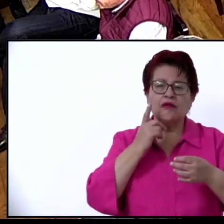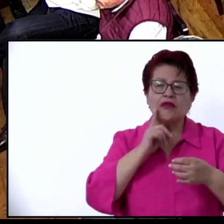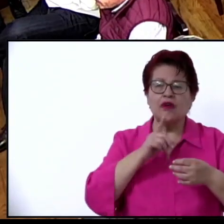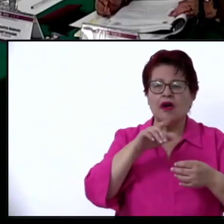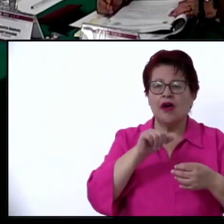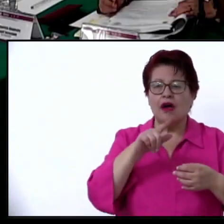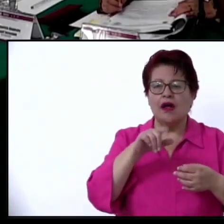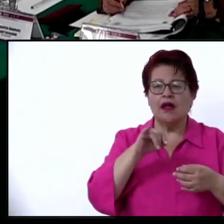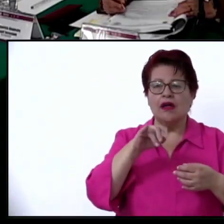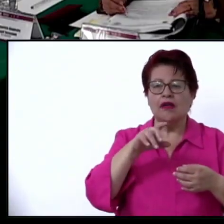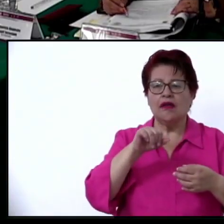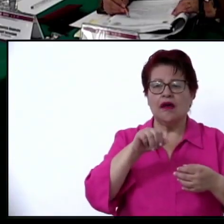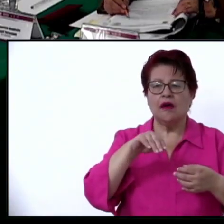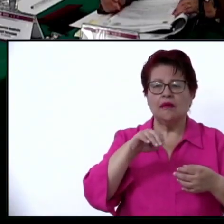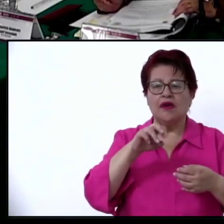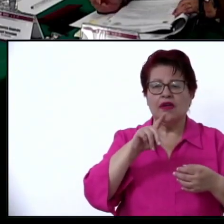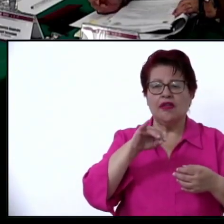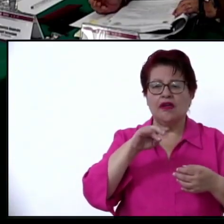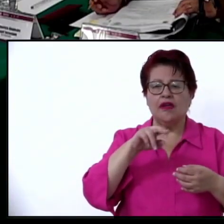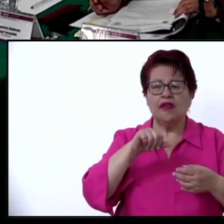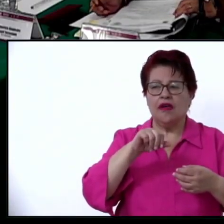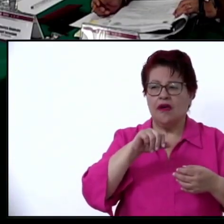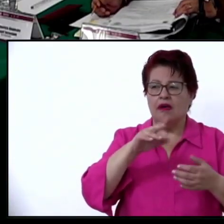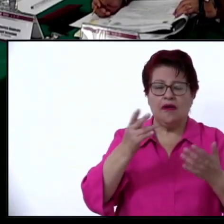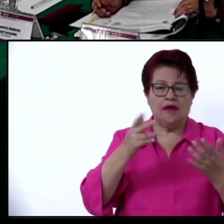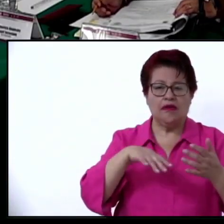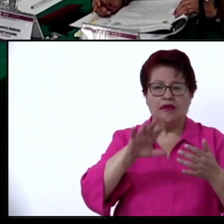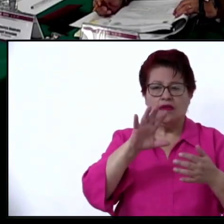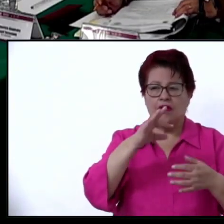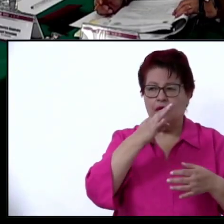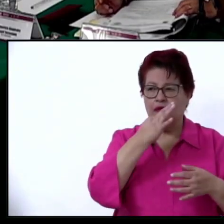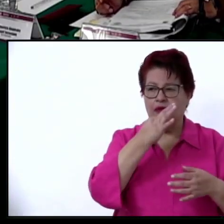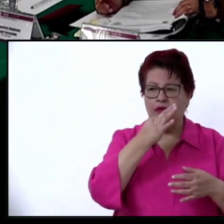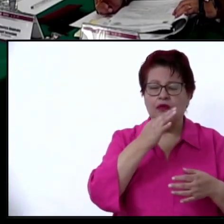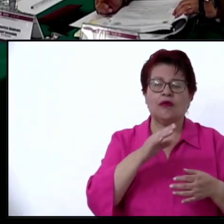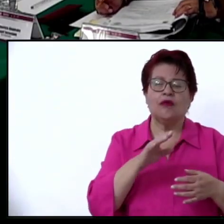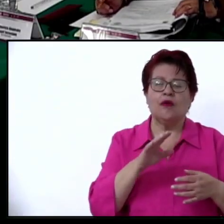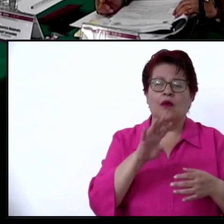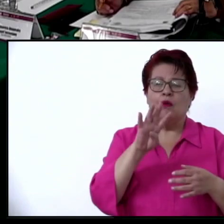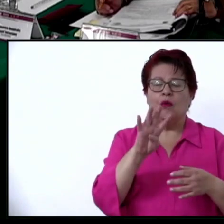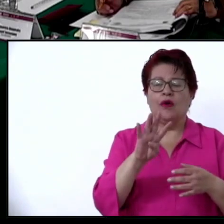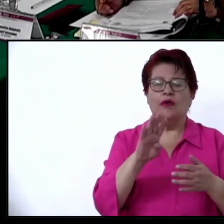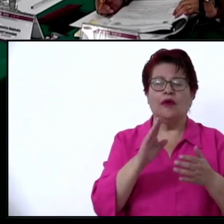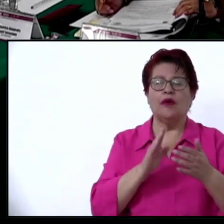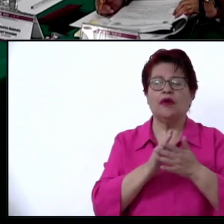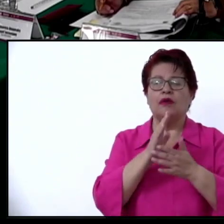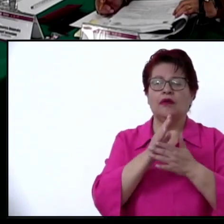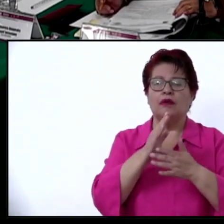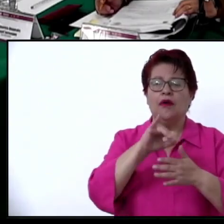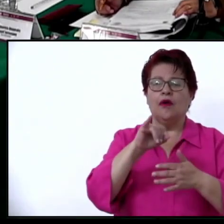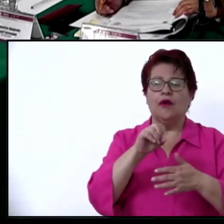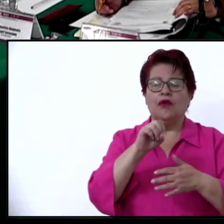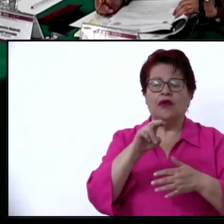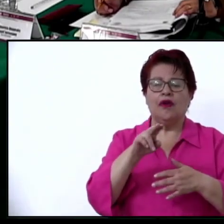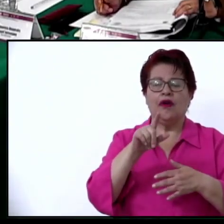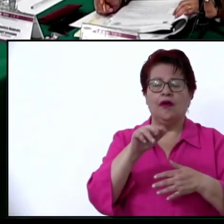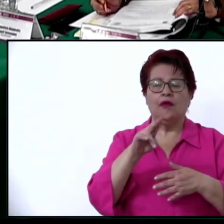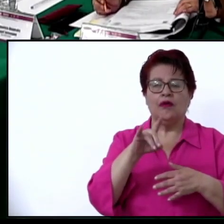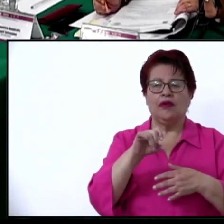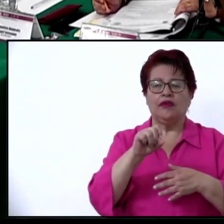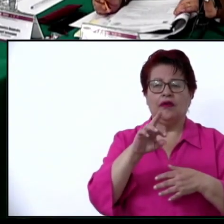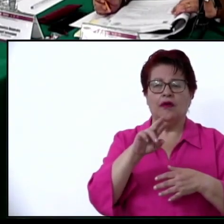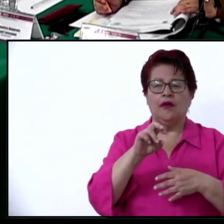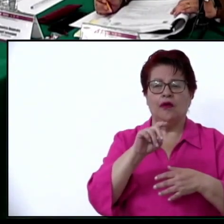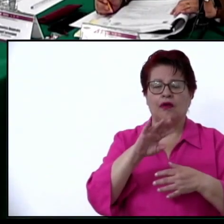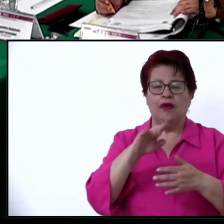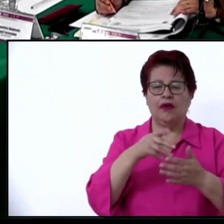Alicia Medina Hernández, hasta por 5 minutos. Cuarto, intervención del maestro José Luis Rodríguez Díaz de León,